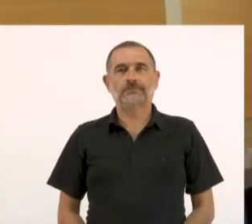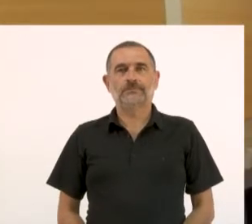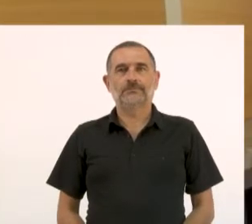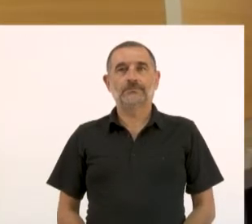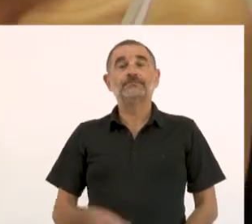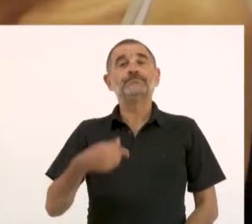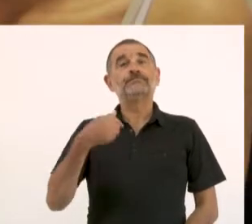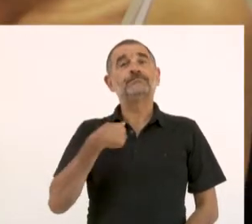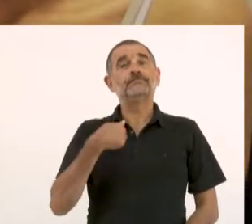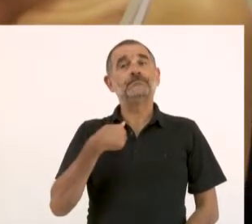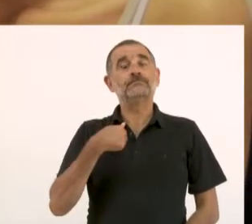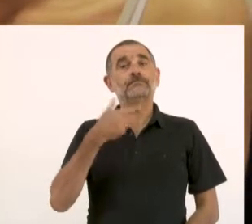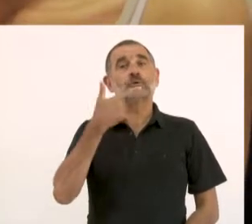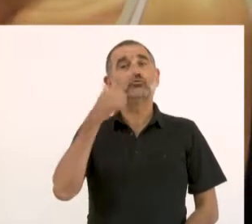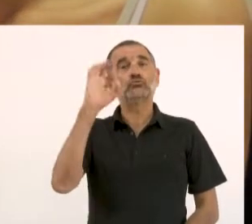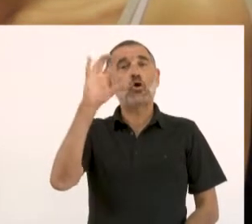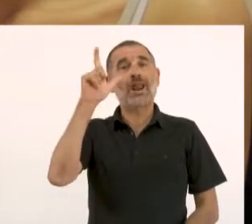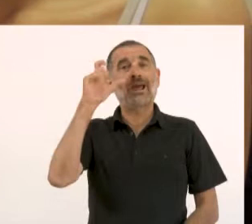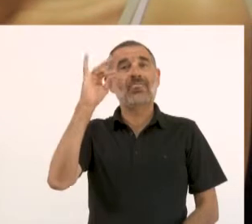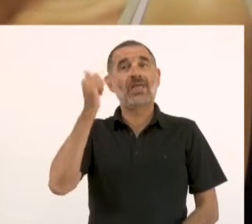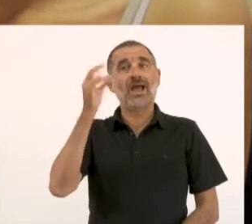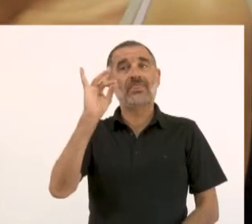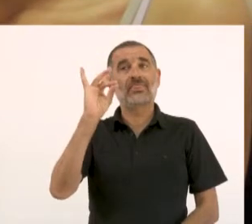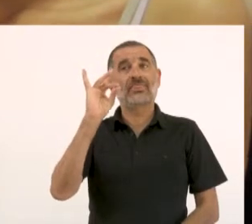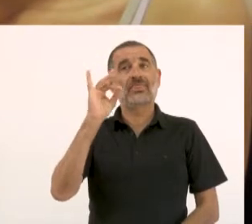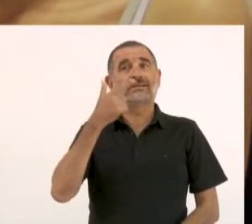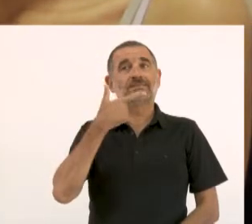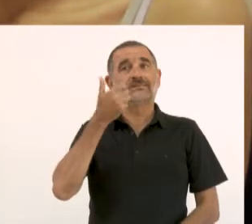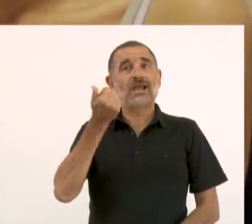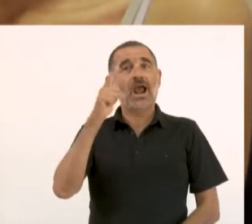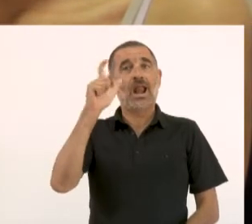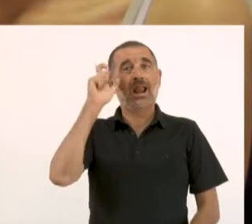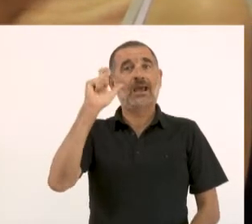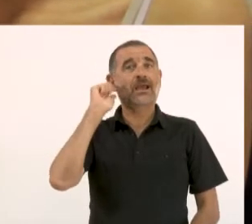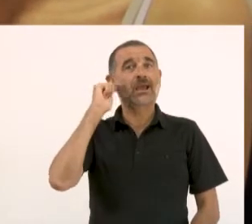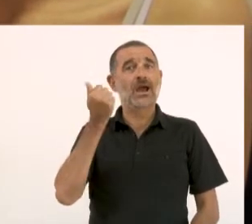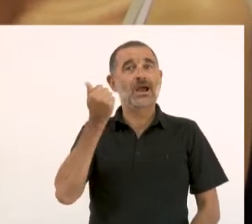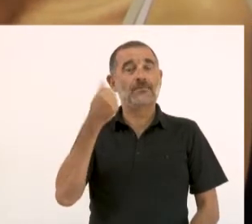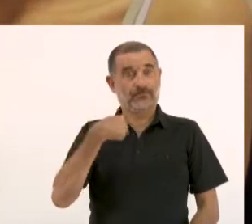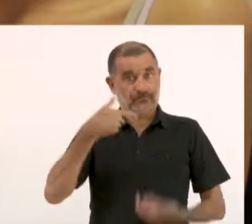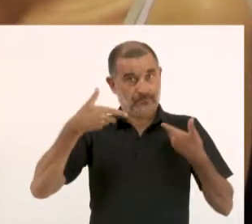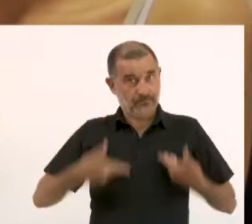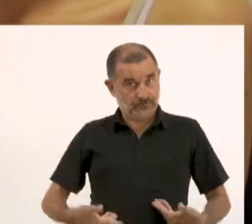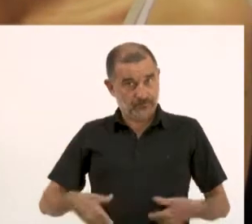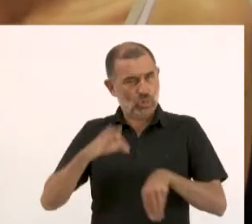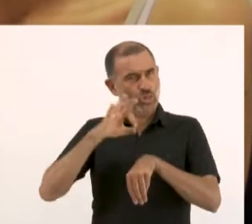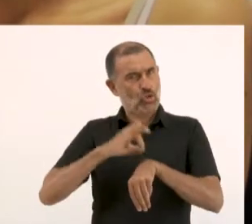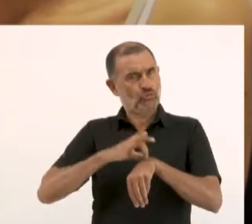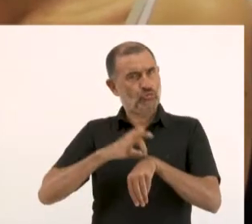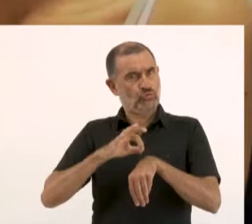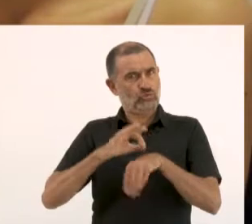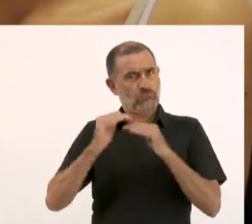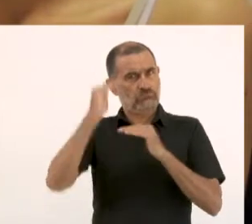Mi nombre es Soledad Salega. Soy doctora en antropología y trabajo en el Museo de